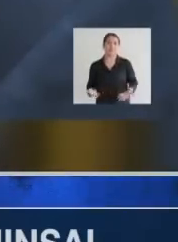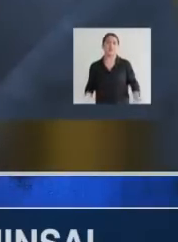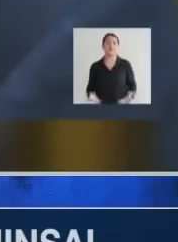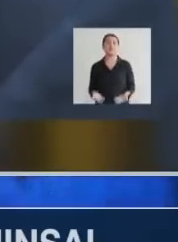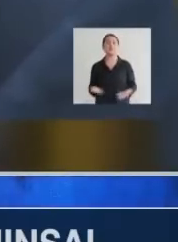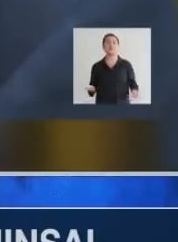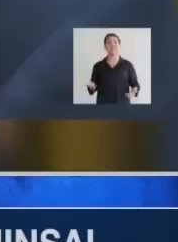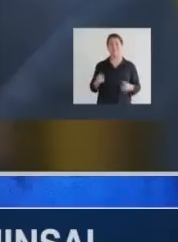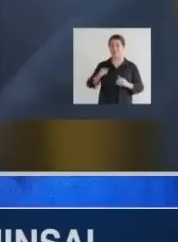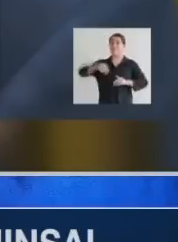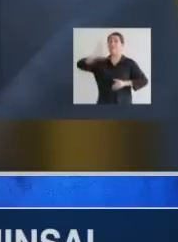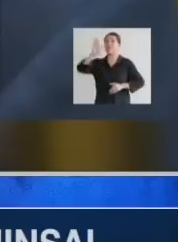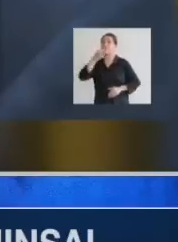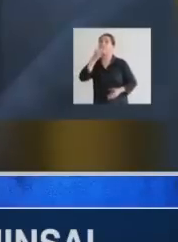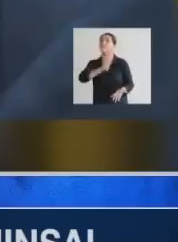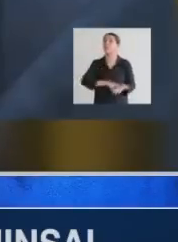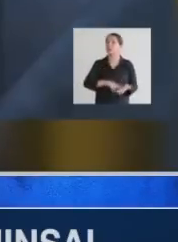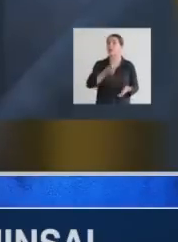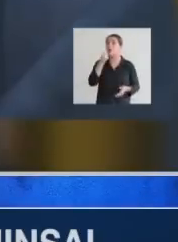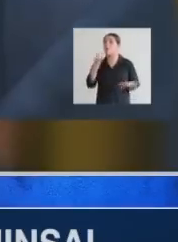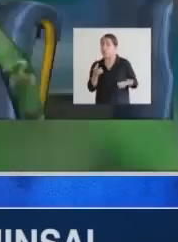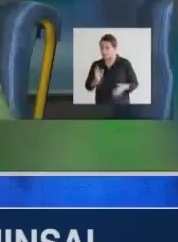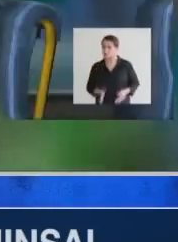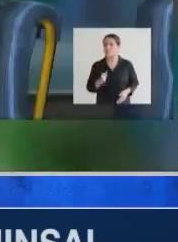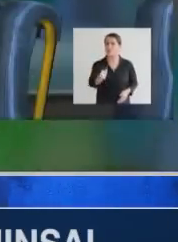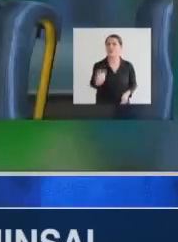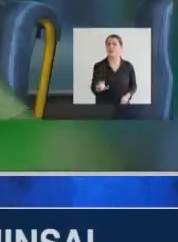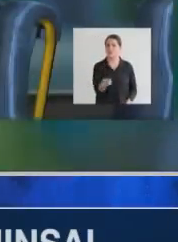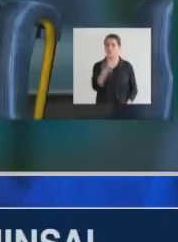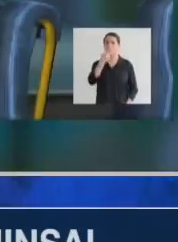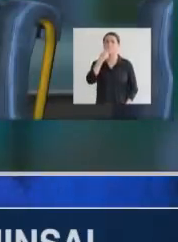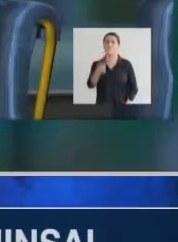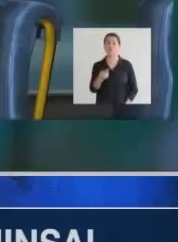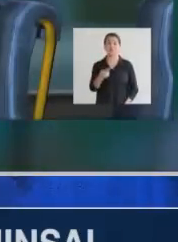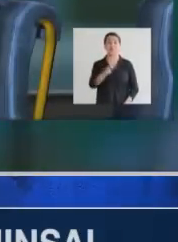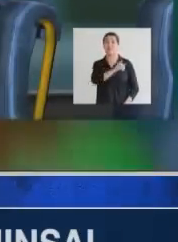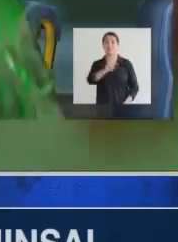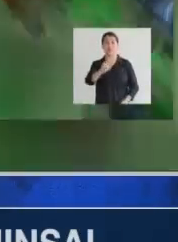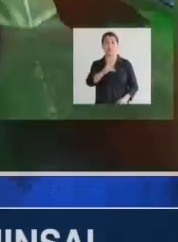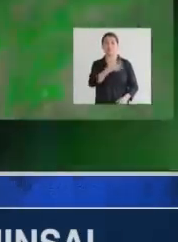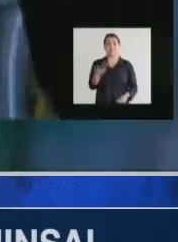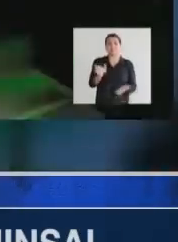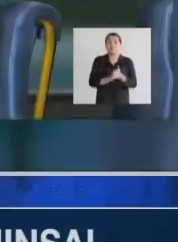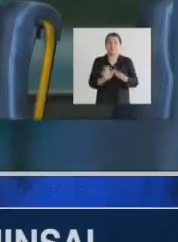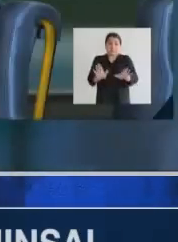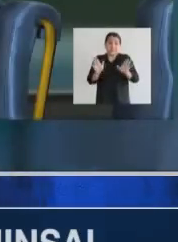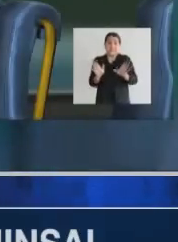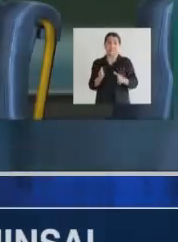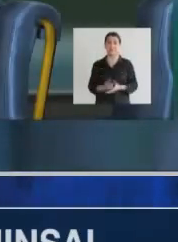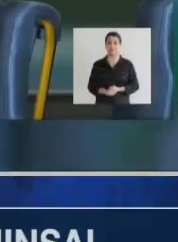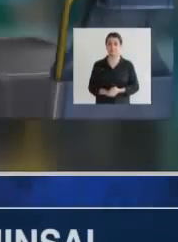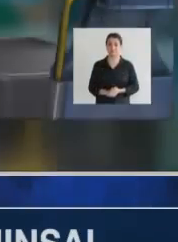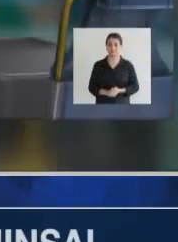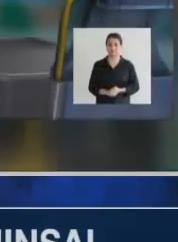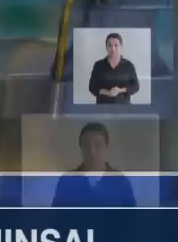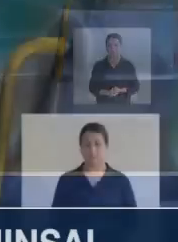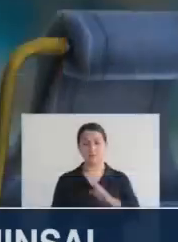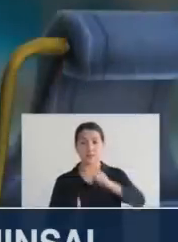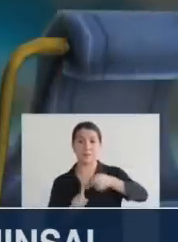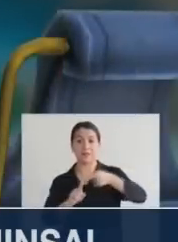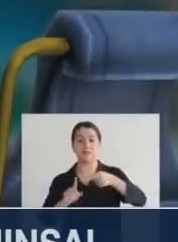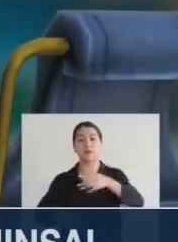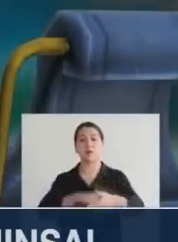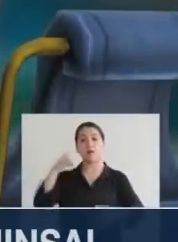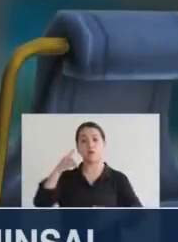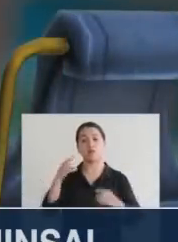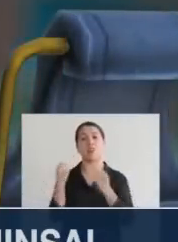pobre que si uno se da cuenta y escucha, la podemos ver de nuevo. La misma persona que está cantando, que está cantando, al final hace la locutora, dice,